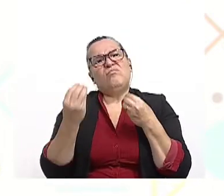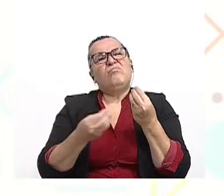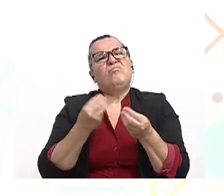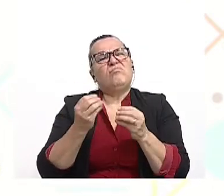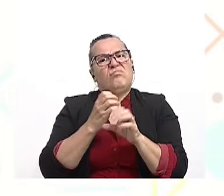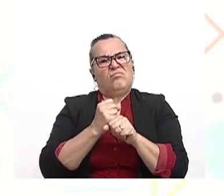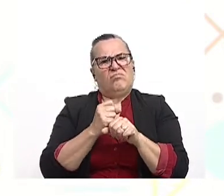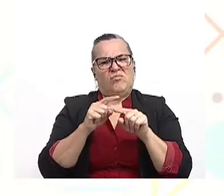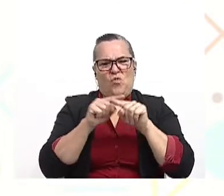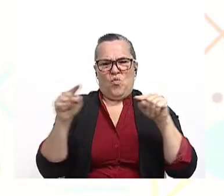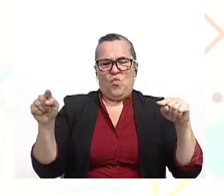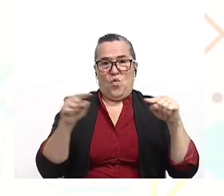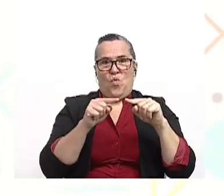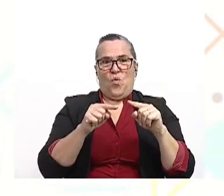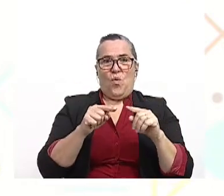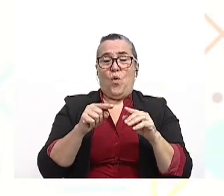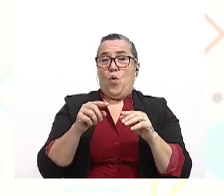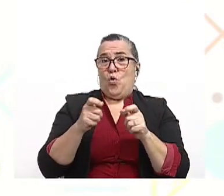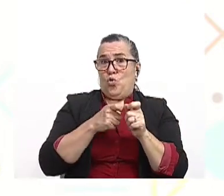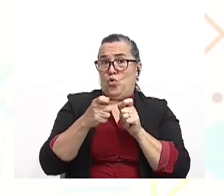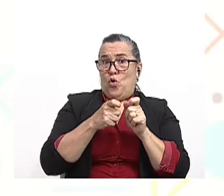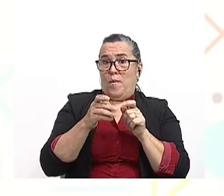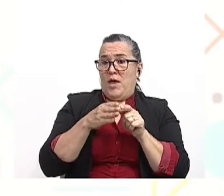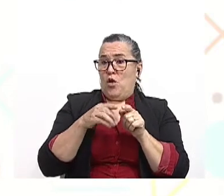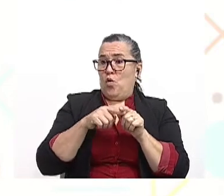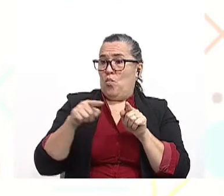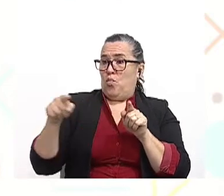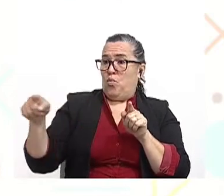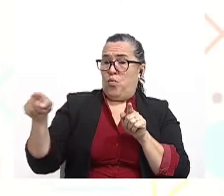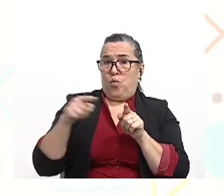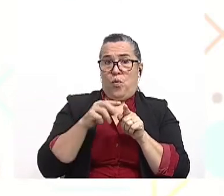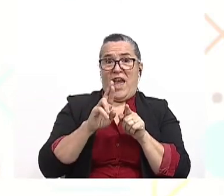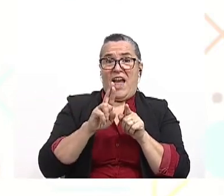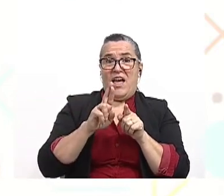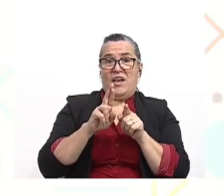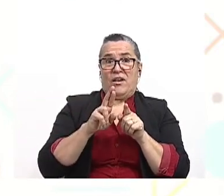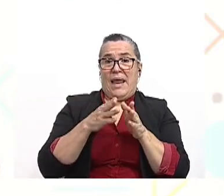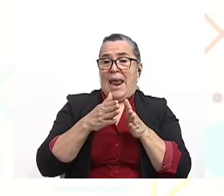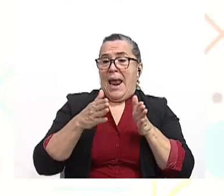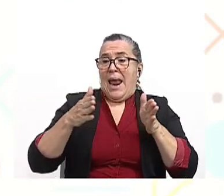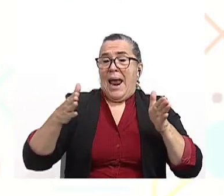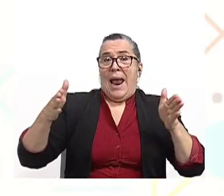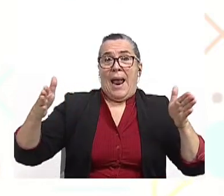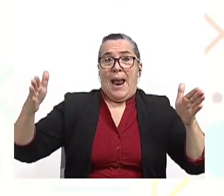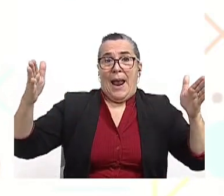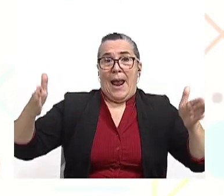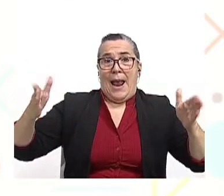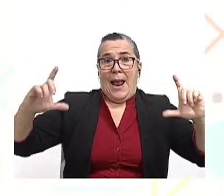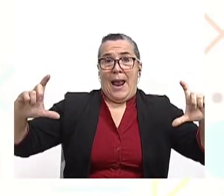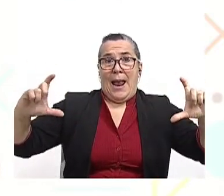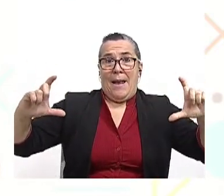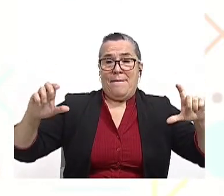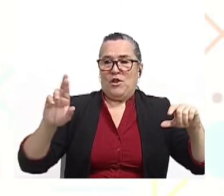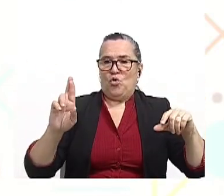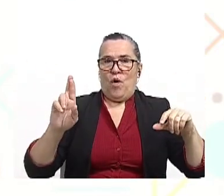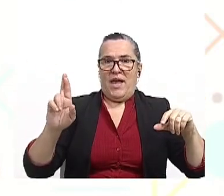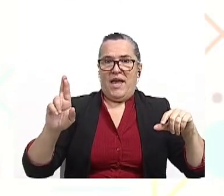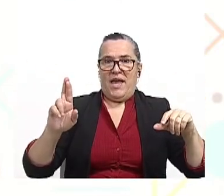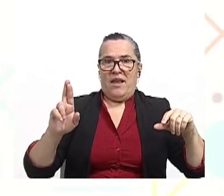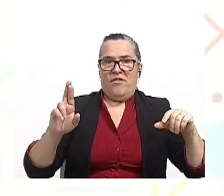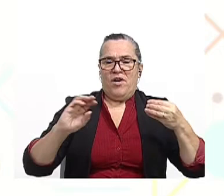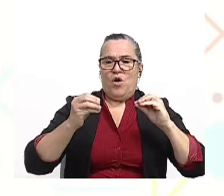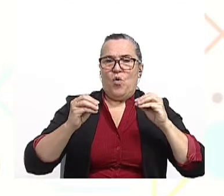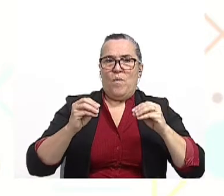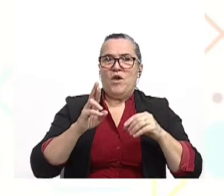que una recta, su dominio en general va a ser R, entonces su ámbito va a ser R. R es el conjunto de